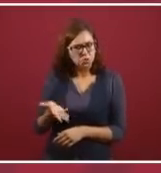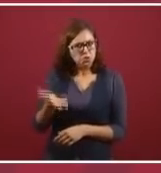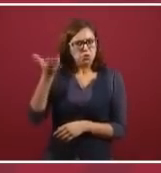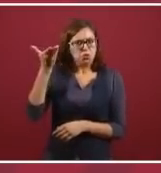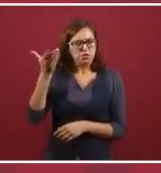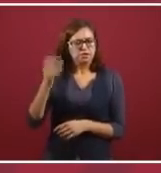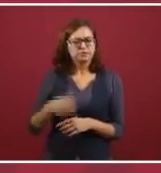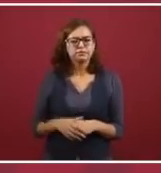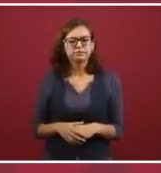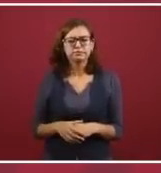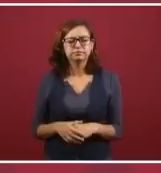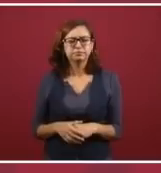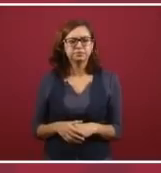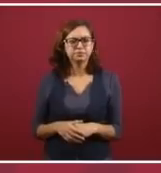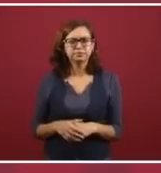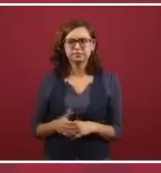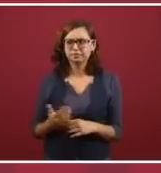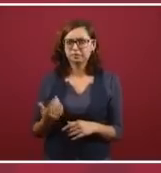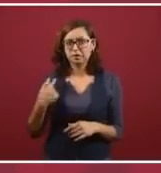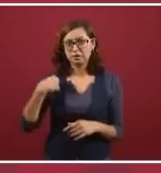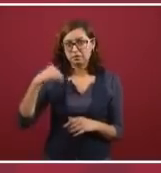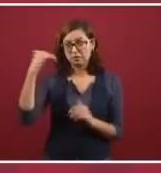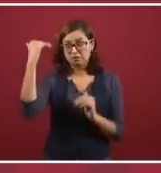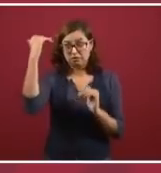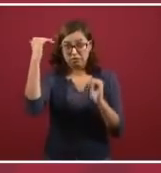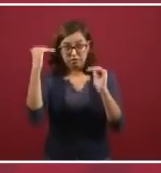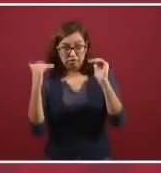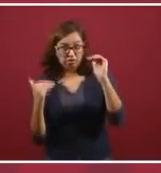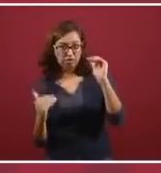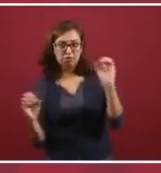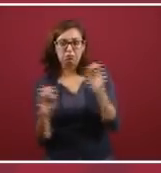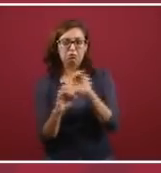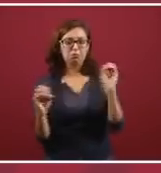no se depreció, al contrario,